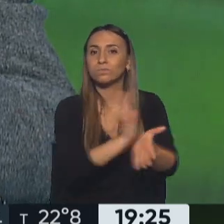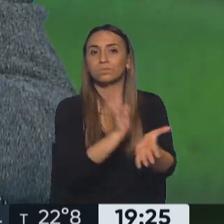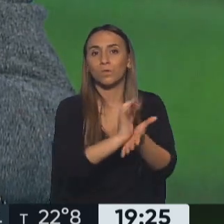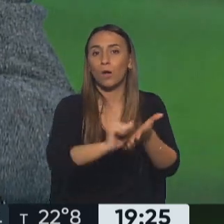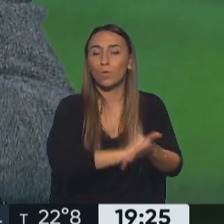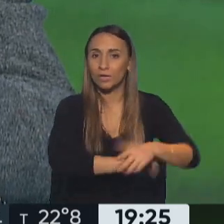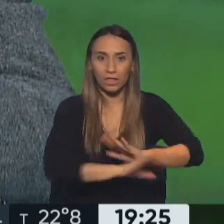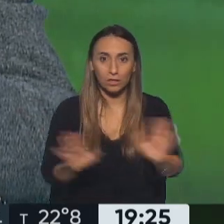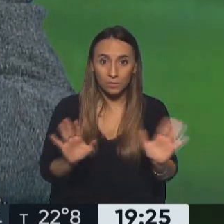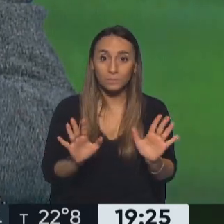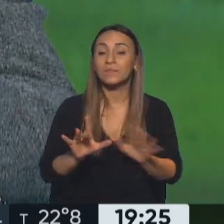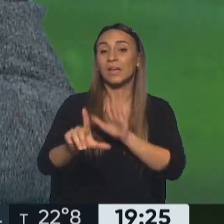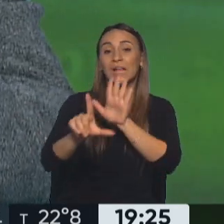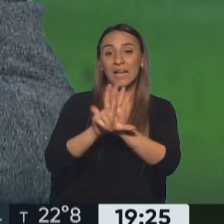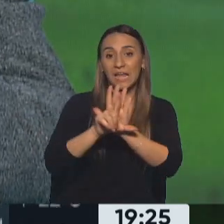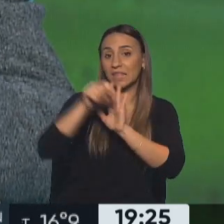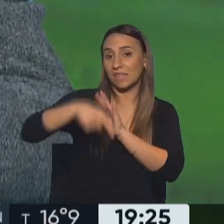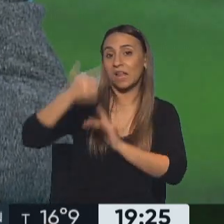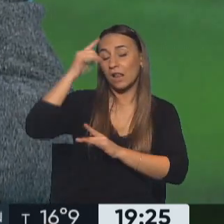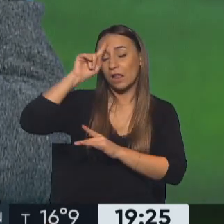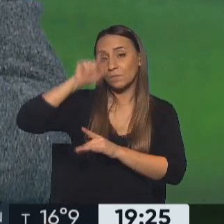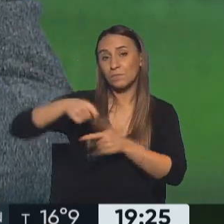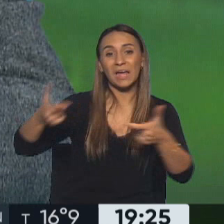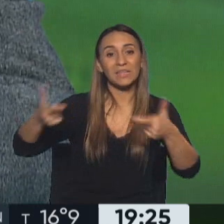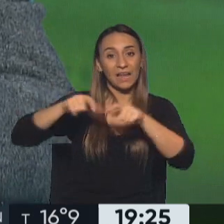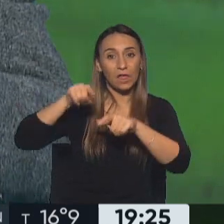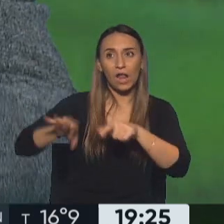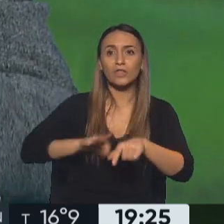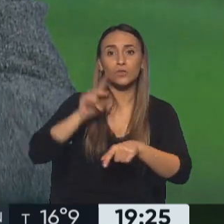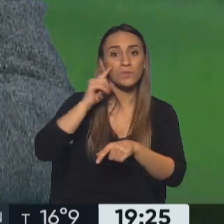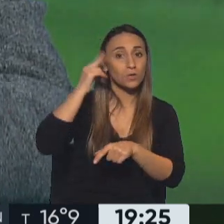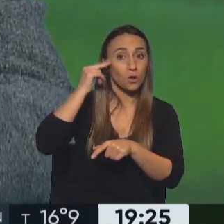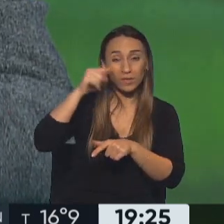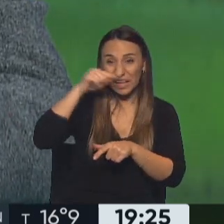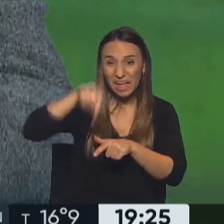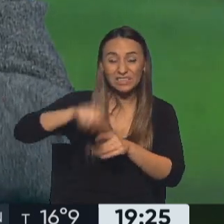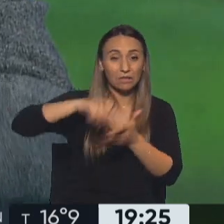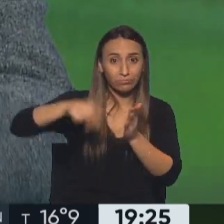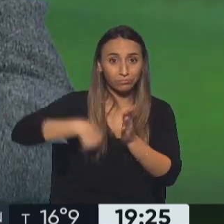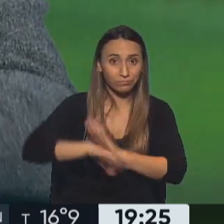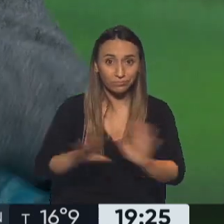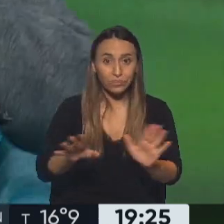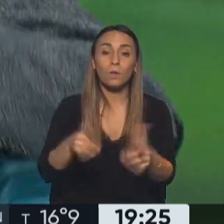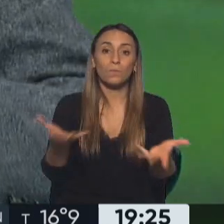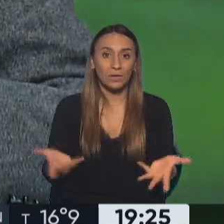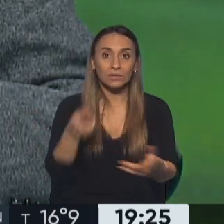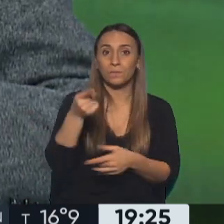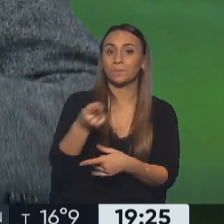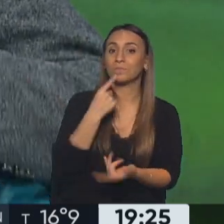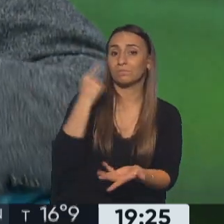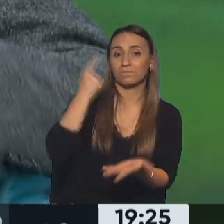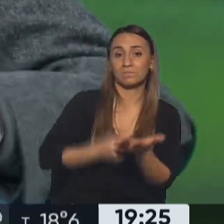ley constitutiva del consejo de la magistratura del año 1997 y por lo tanto al partir de declarar inconstitucional